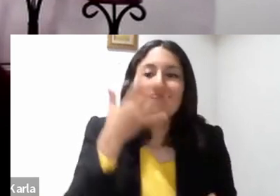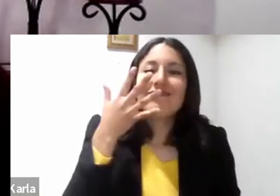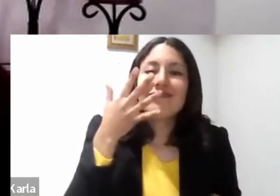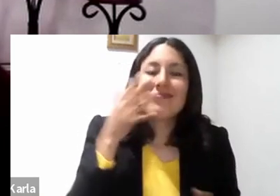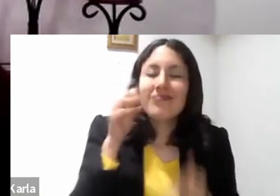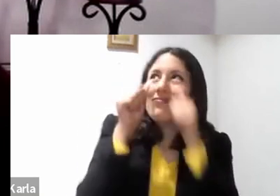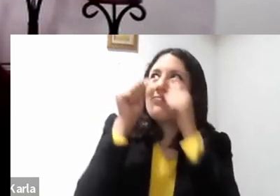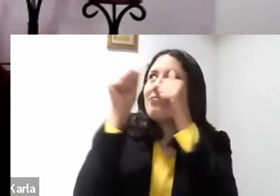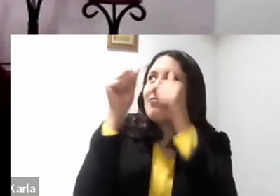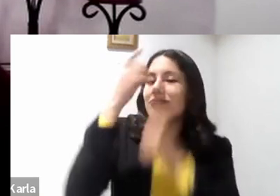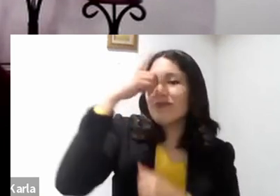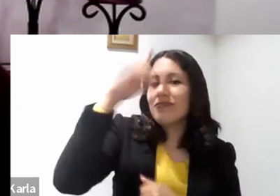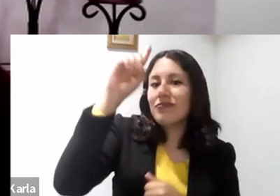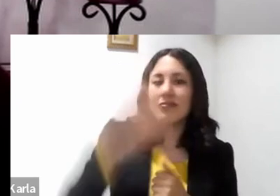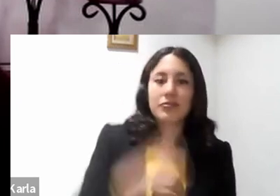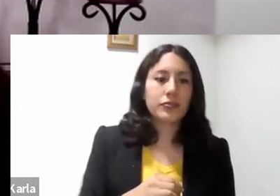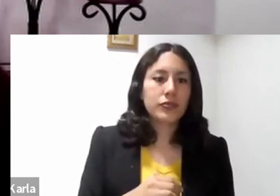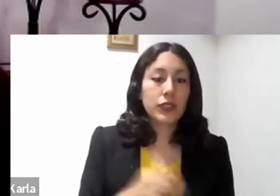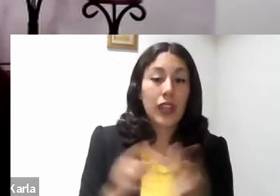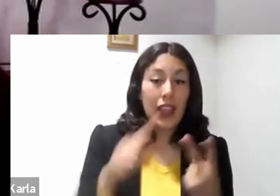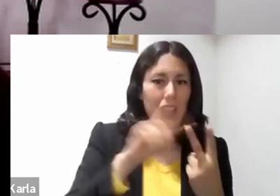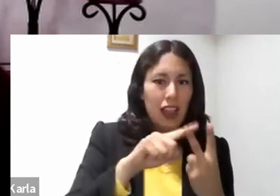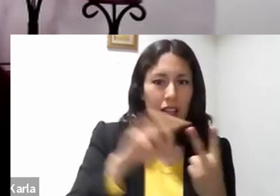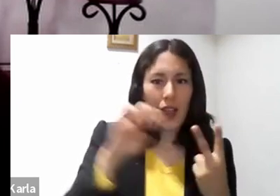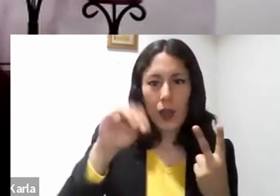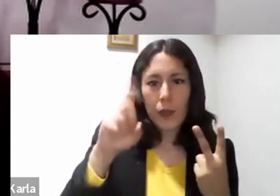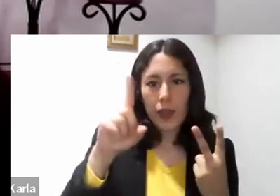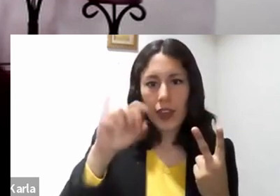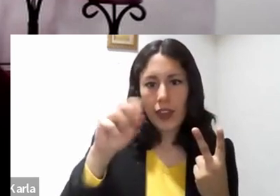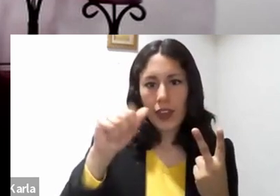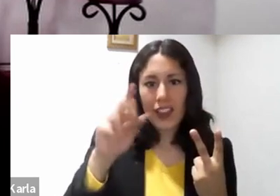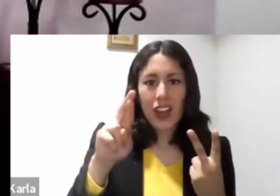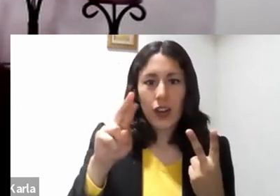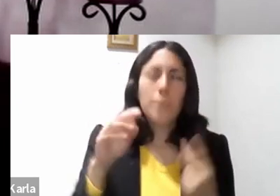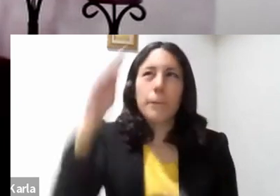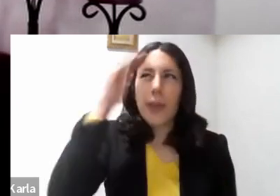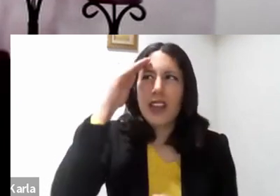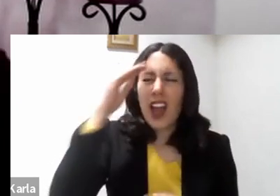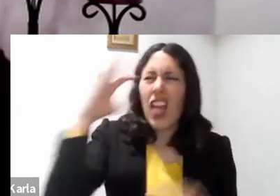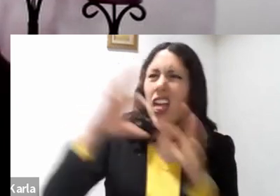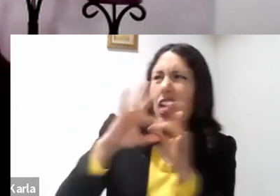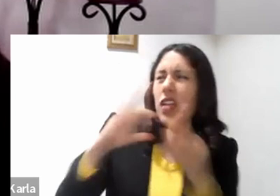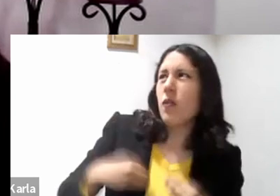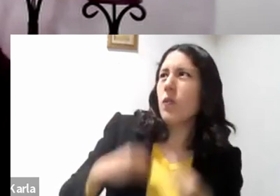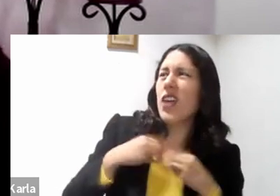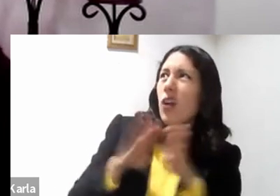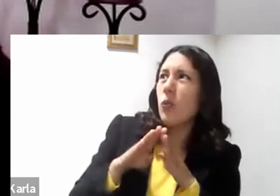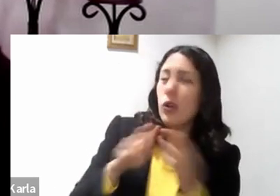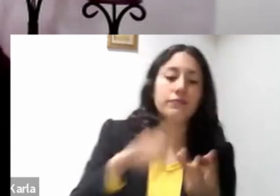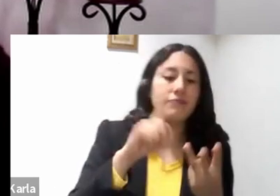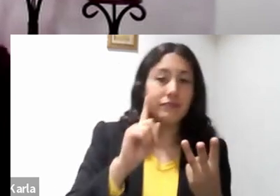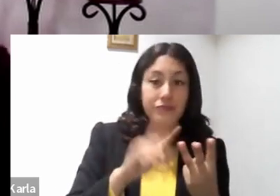meditando la sería pensando cómo se conecta con mi vida y recitando sería una oración vocal entonces